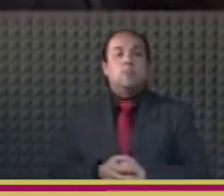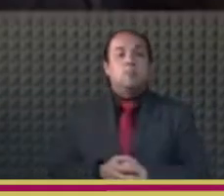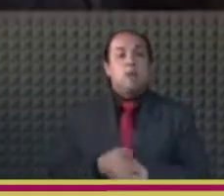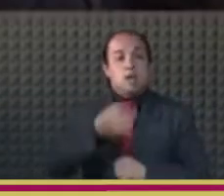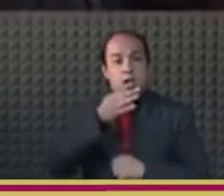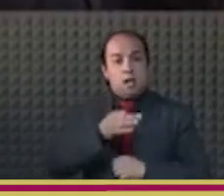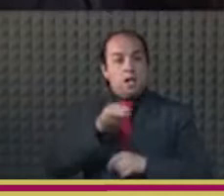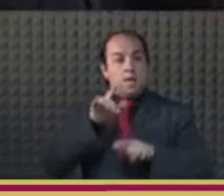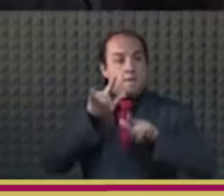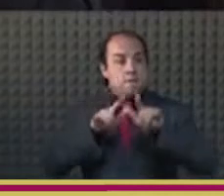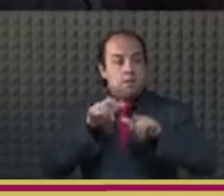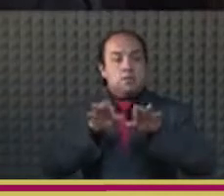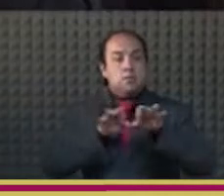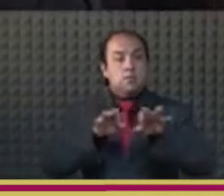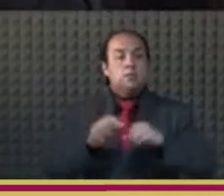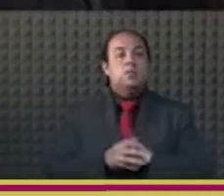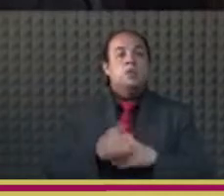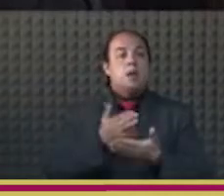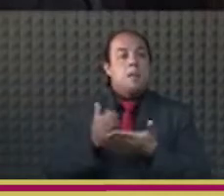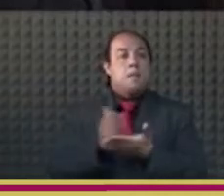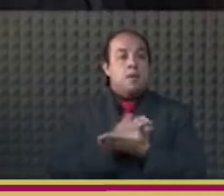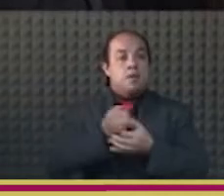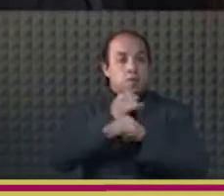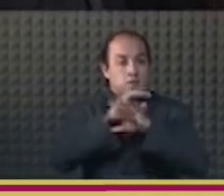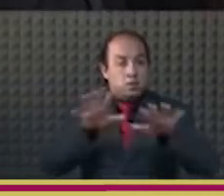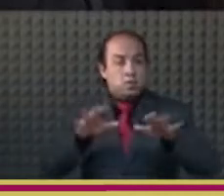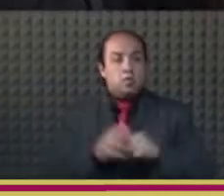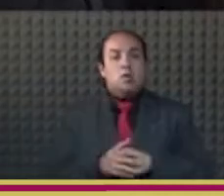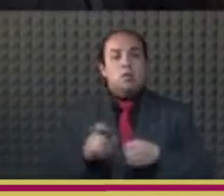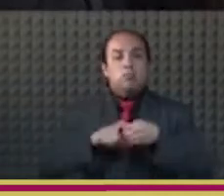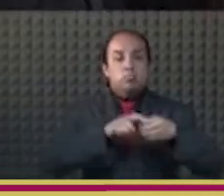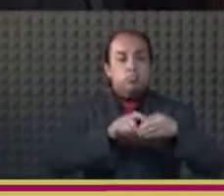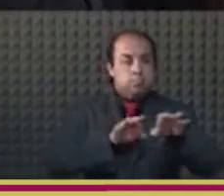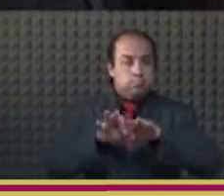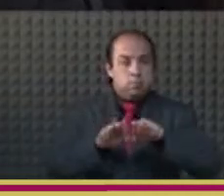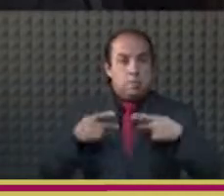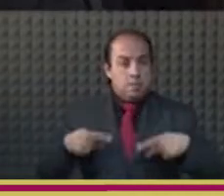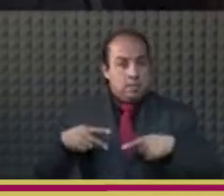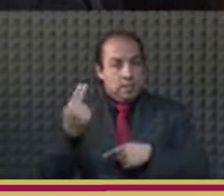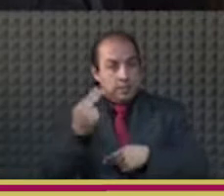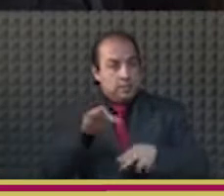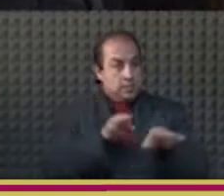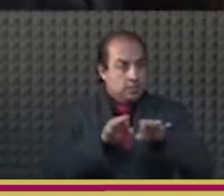del Empleo, además de promover la vinculación laboral de quienes buscan un empleo,